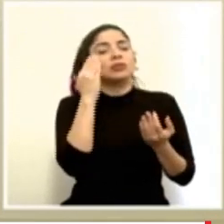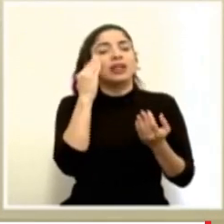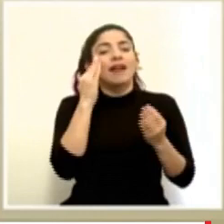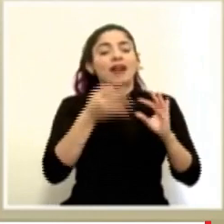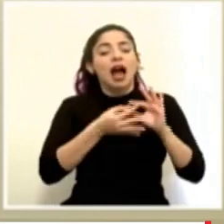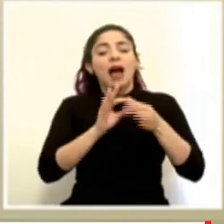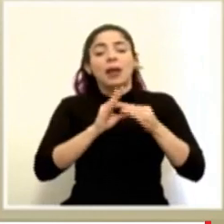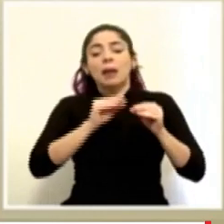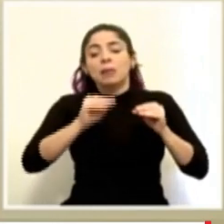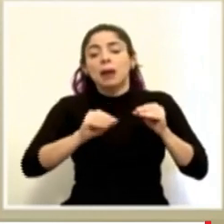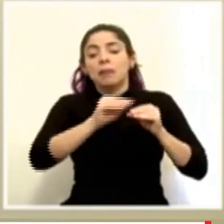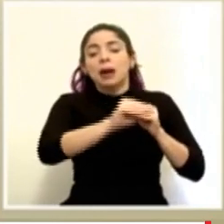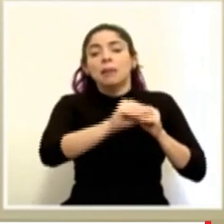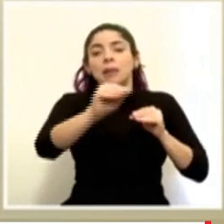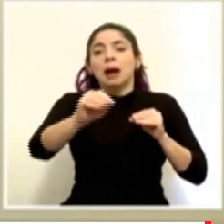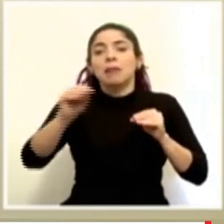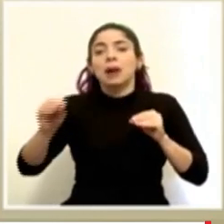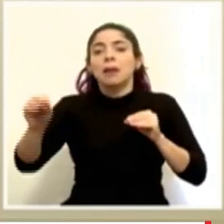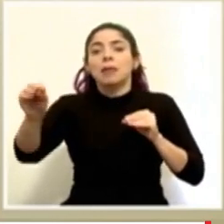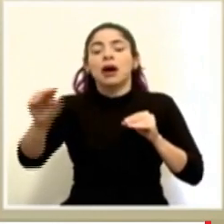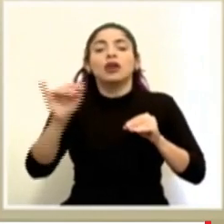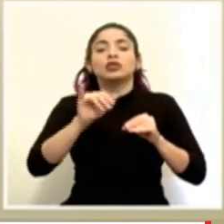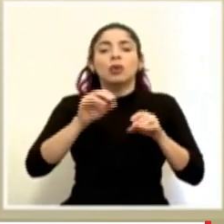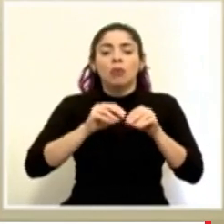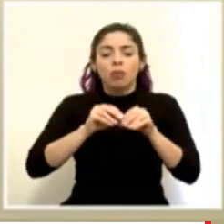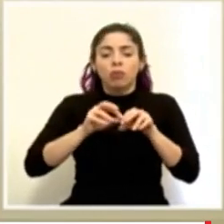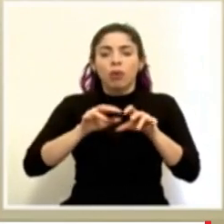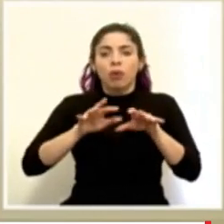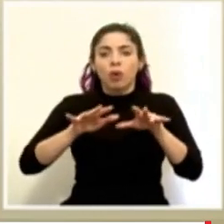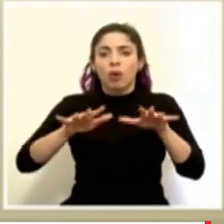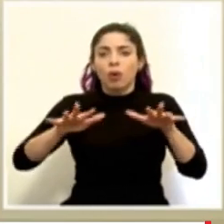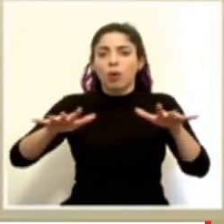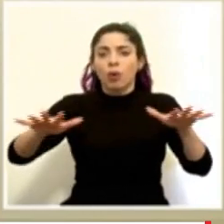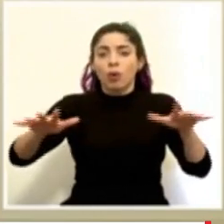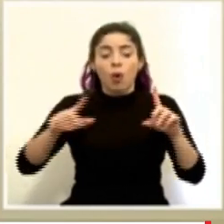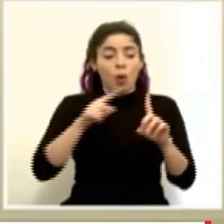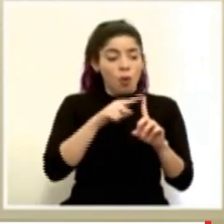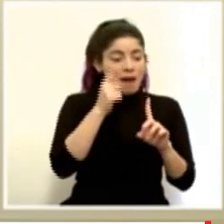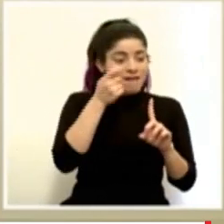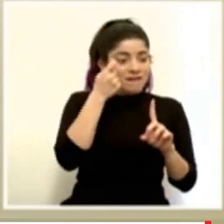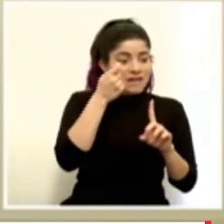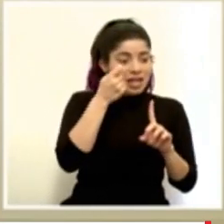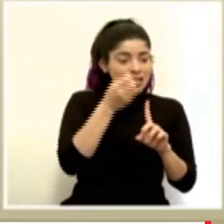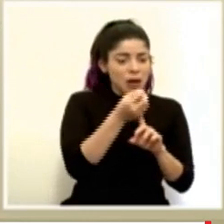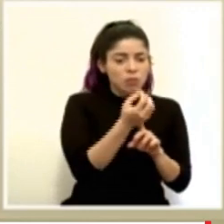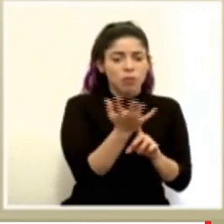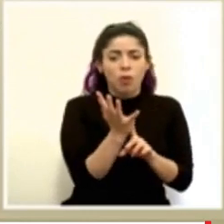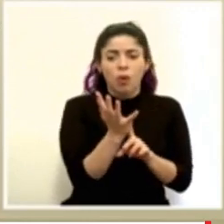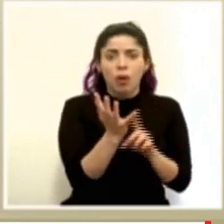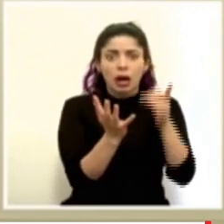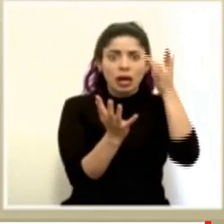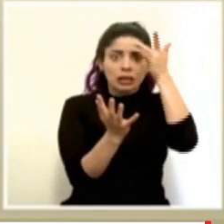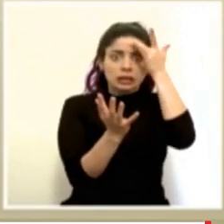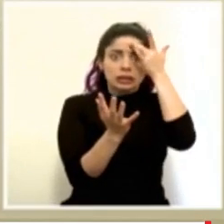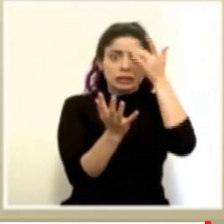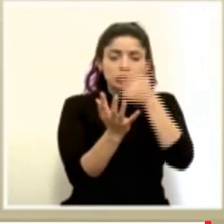transmisión que se van haciendo, es como un efecto, ¿verdad? Una onda expansiva, en donde una fiesta genera una cantidad de contactos y de personas que se infectan alrededor